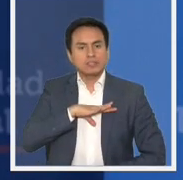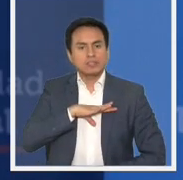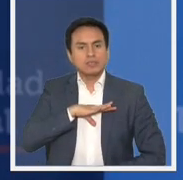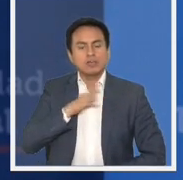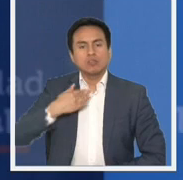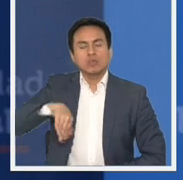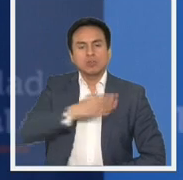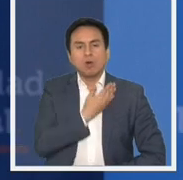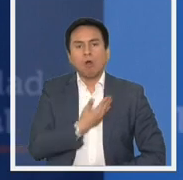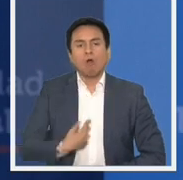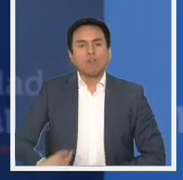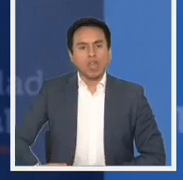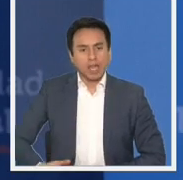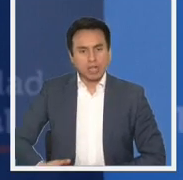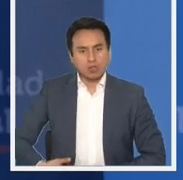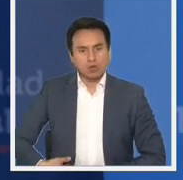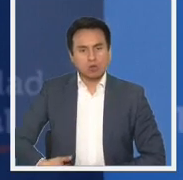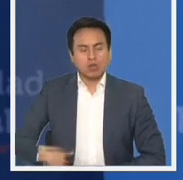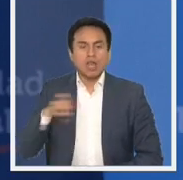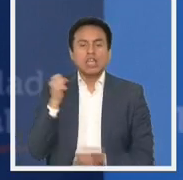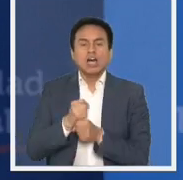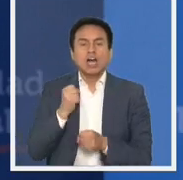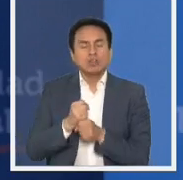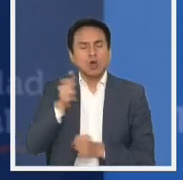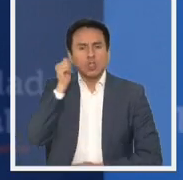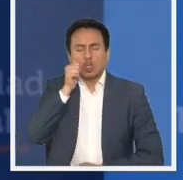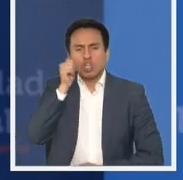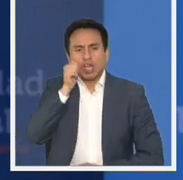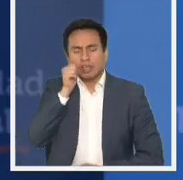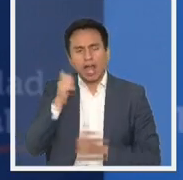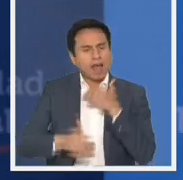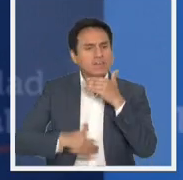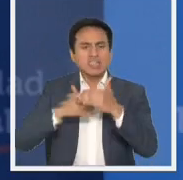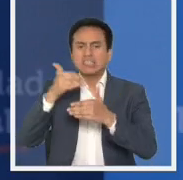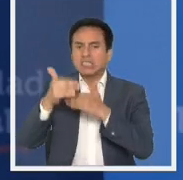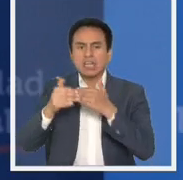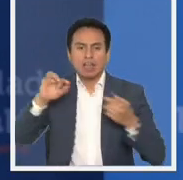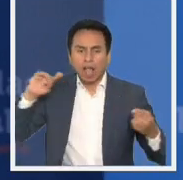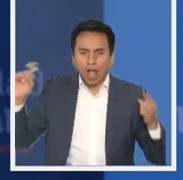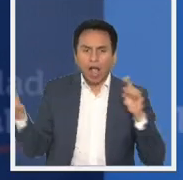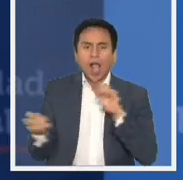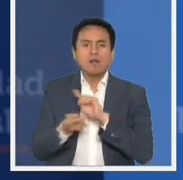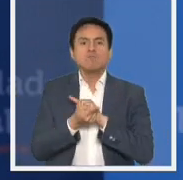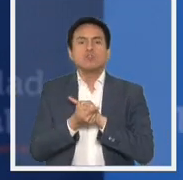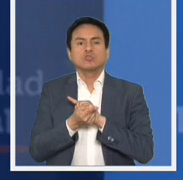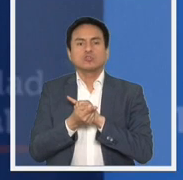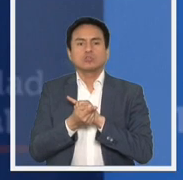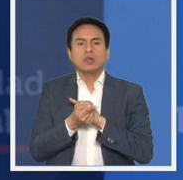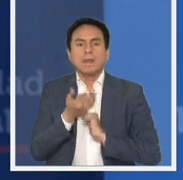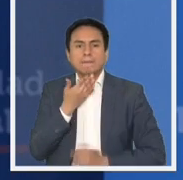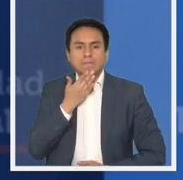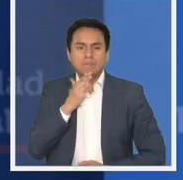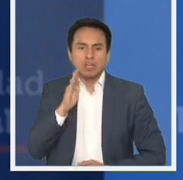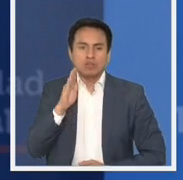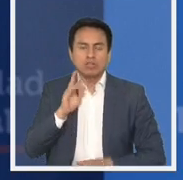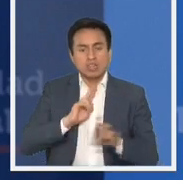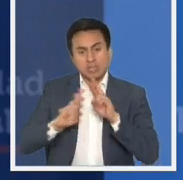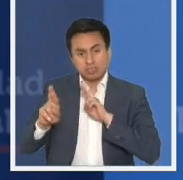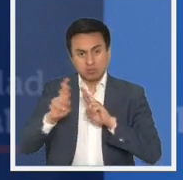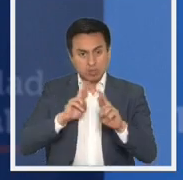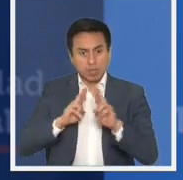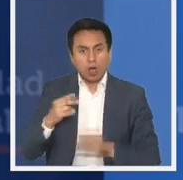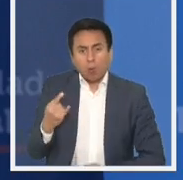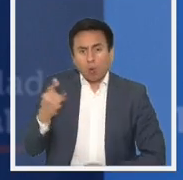nuestro gobierno está trabajando todos los días para avanzar en cambios y en mejoras que resuelvan